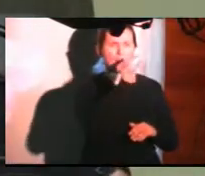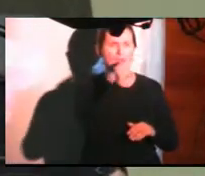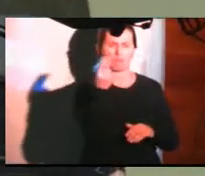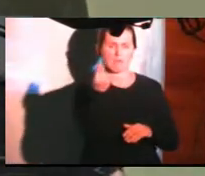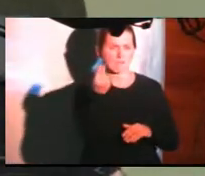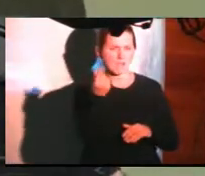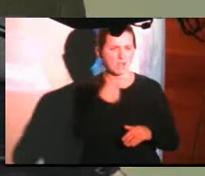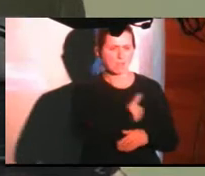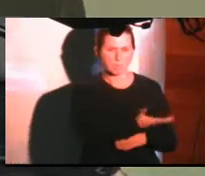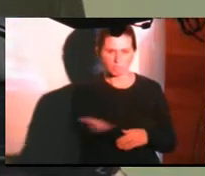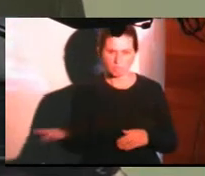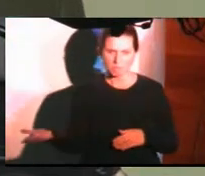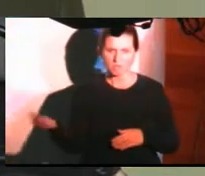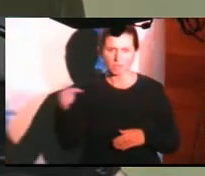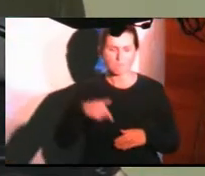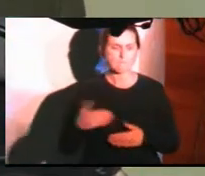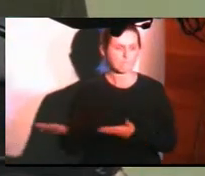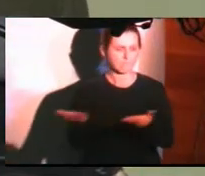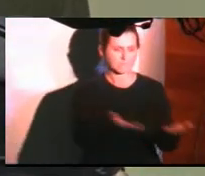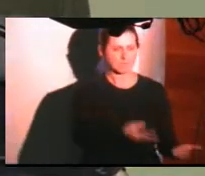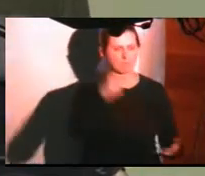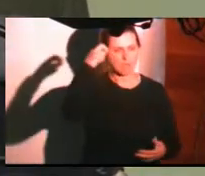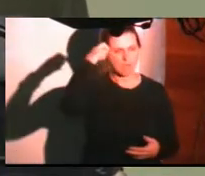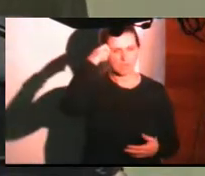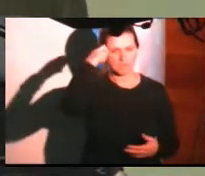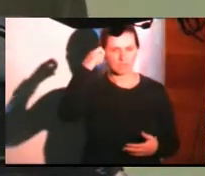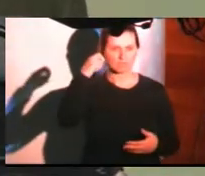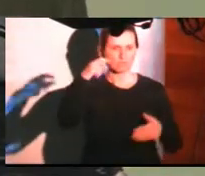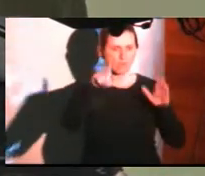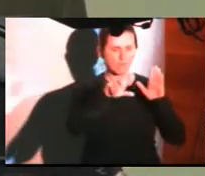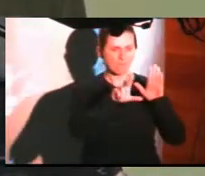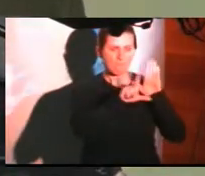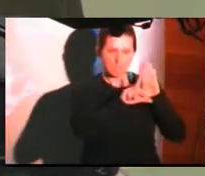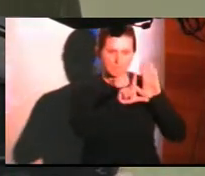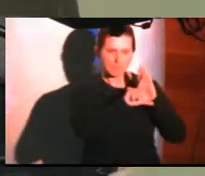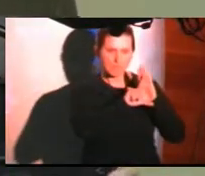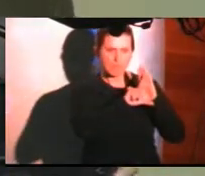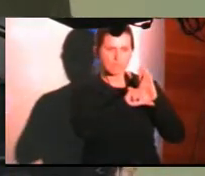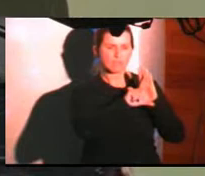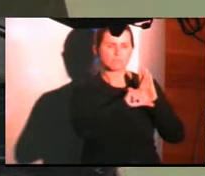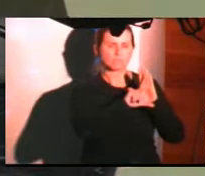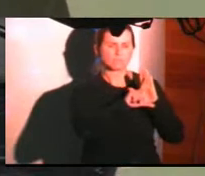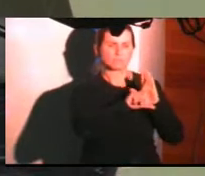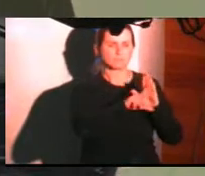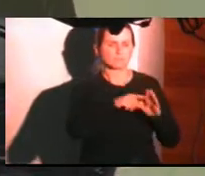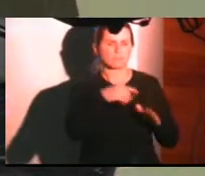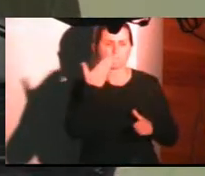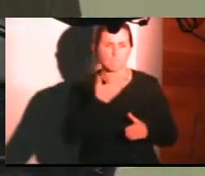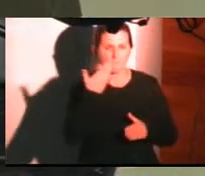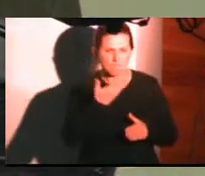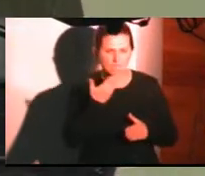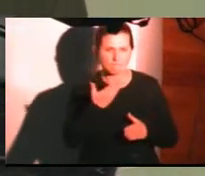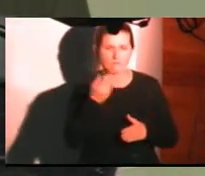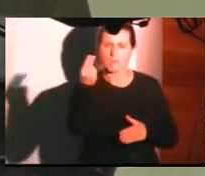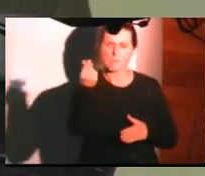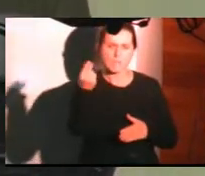la legislatura hace muy poco tiempo, refiriéndonos al valor compartido, que es una idea